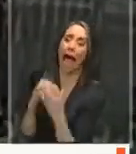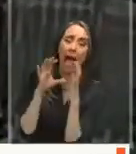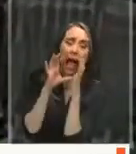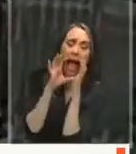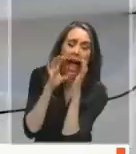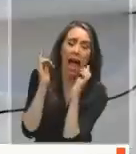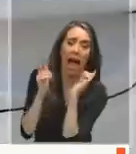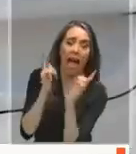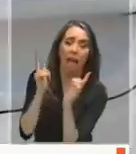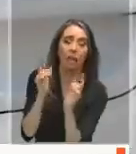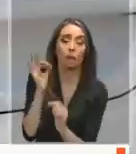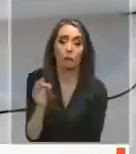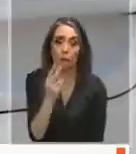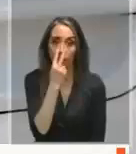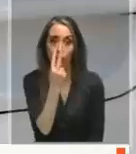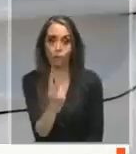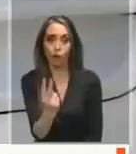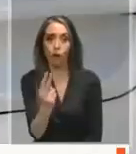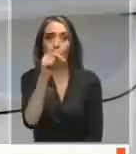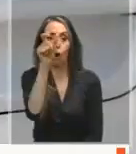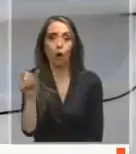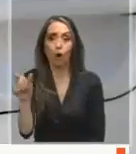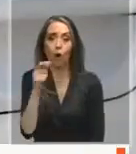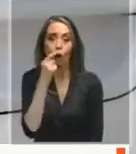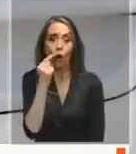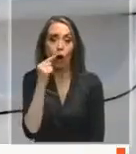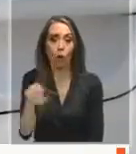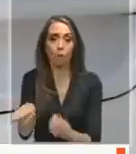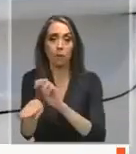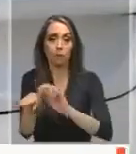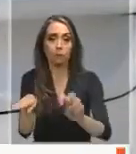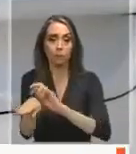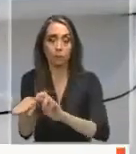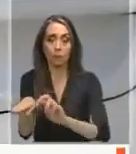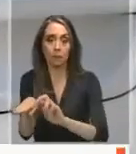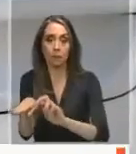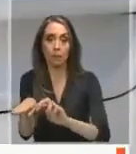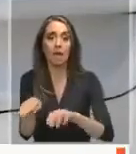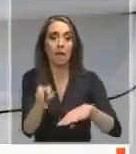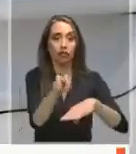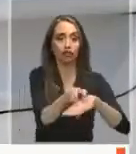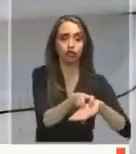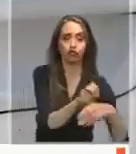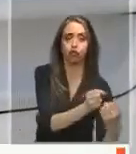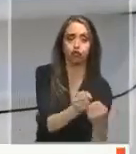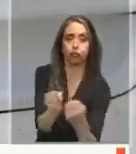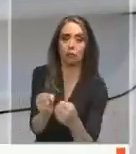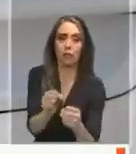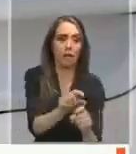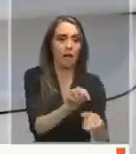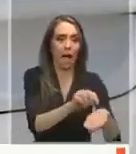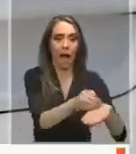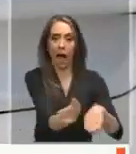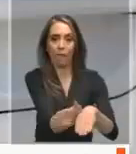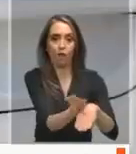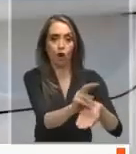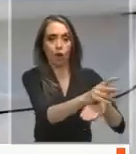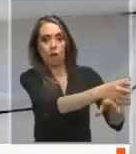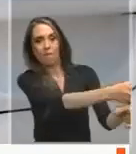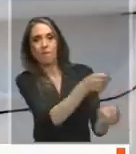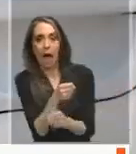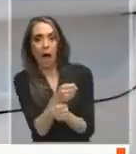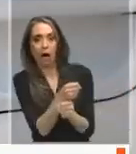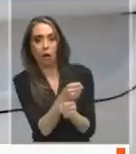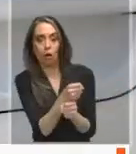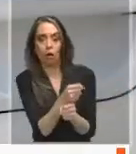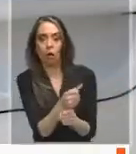eran unos tipos que bajaron a otro de una camioneta y lo tiraron